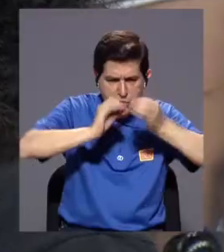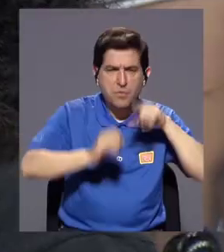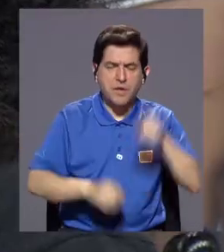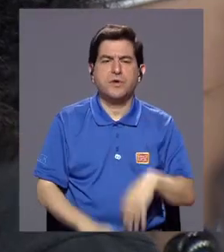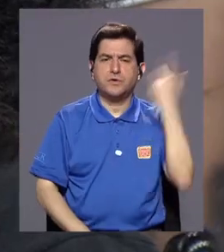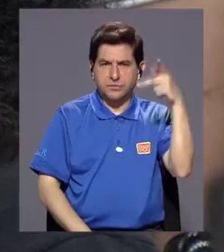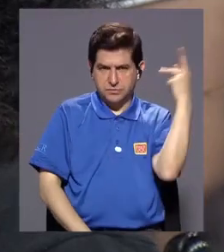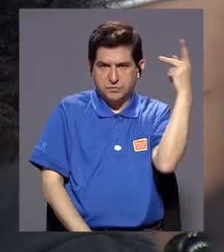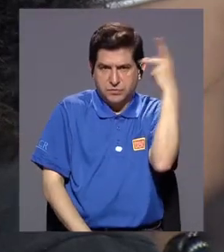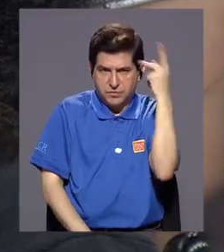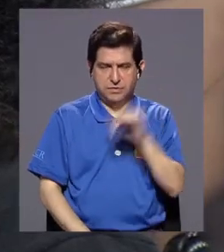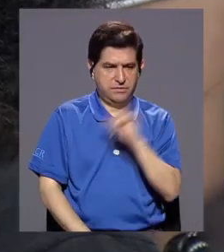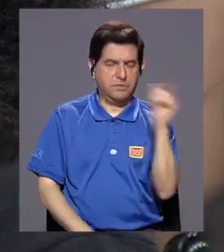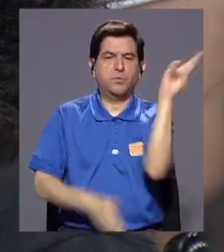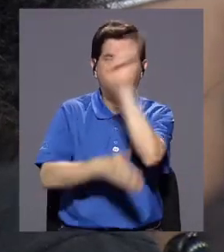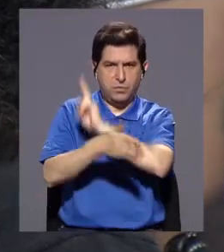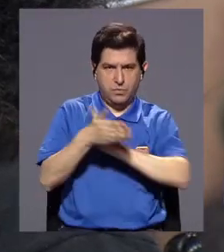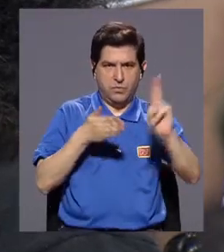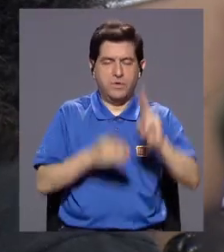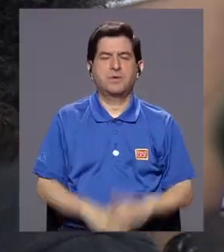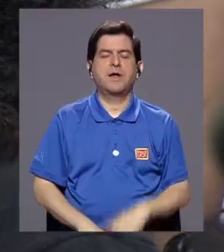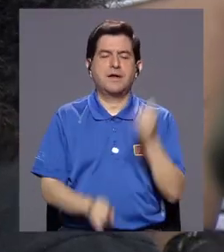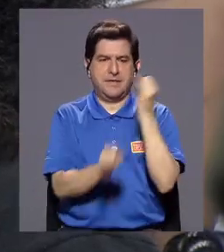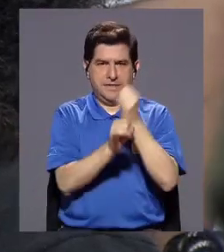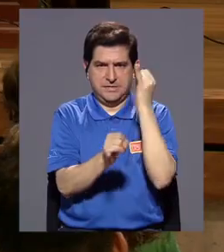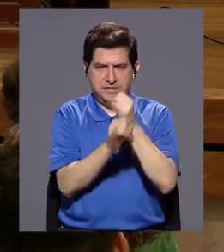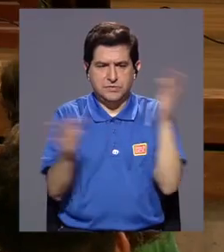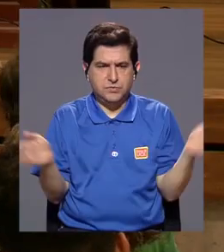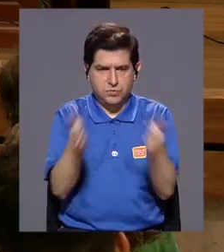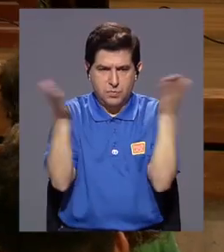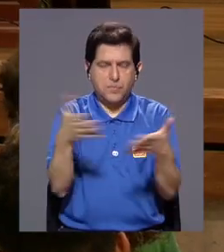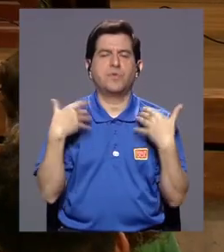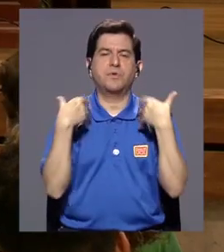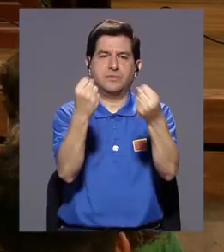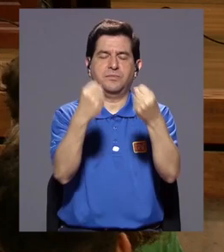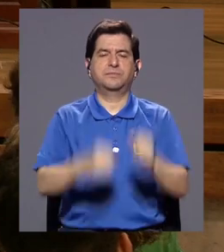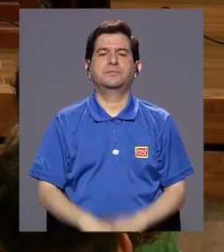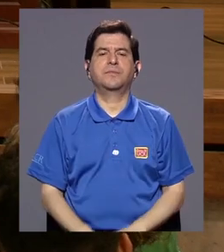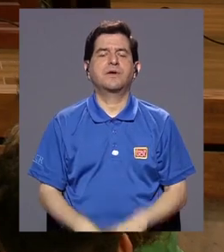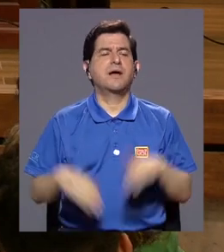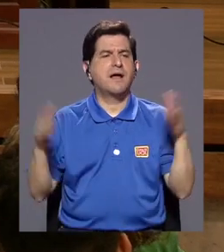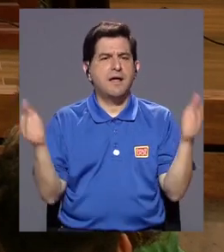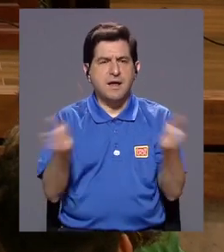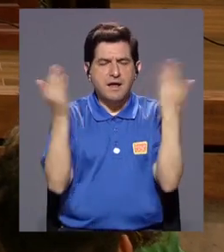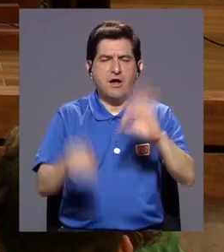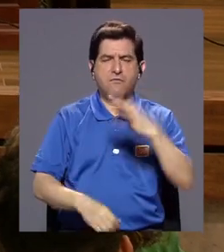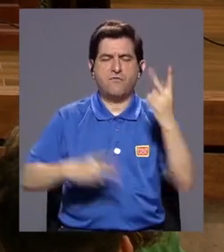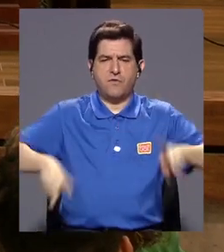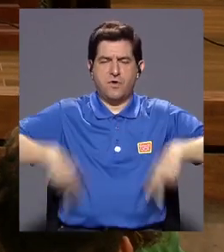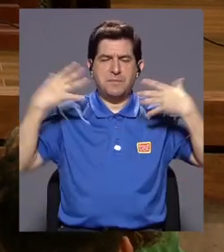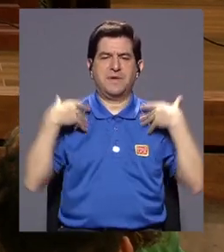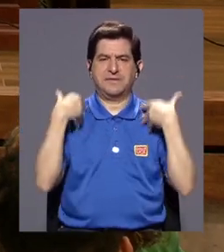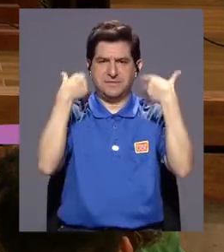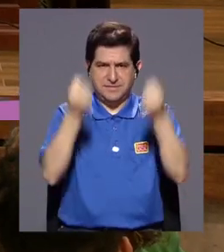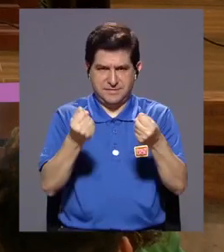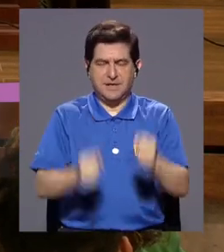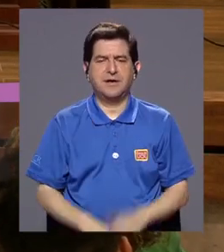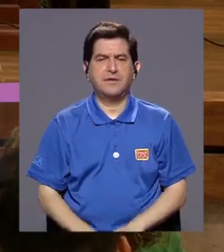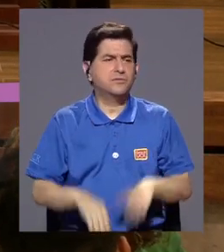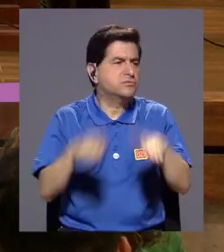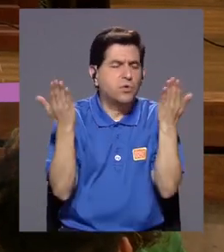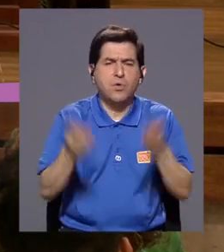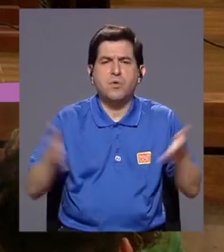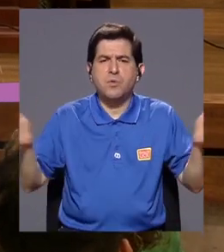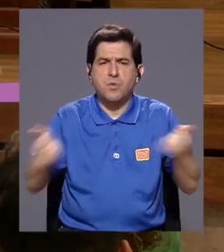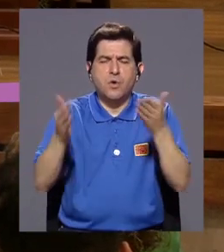sea una institución promotora de la salud. Estimulará estilos de vida saludables mediante la promoción de una cultura de alimentación